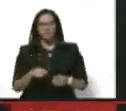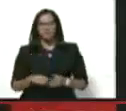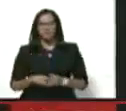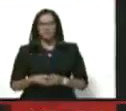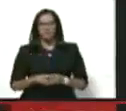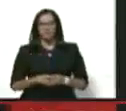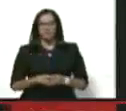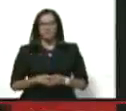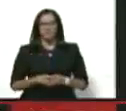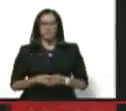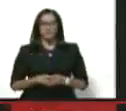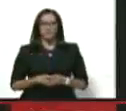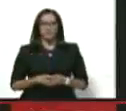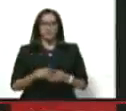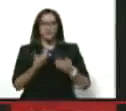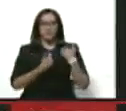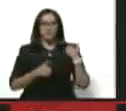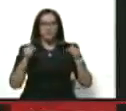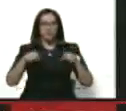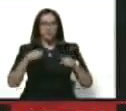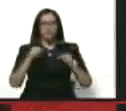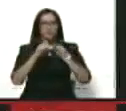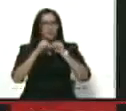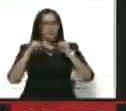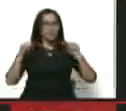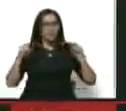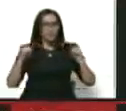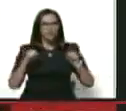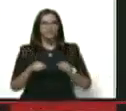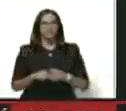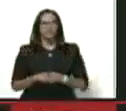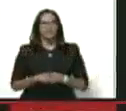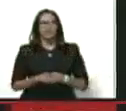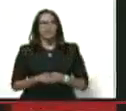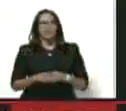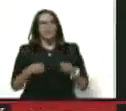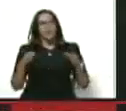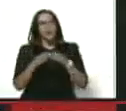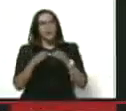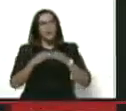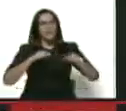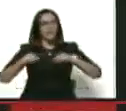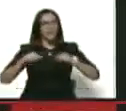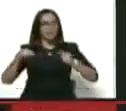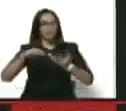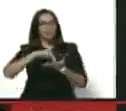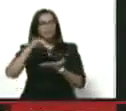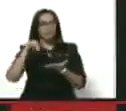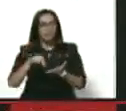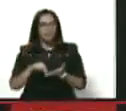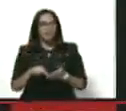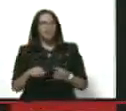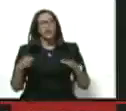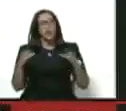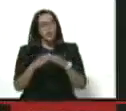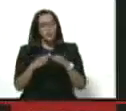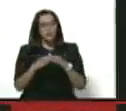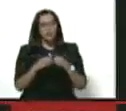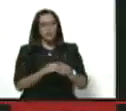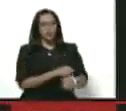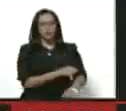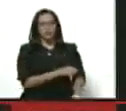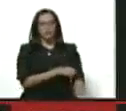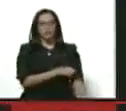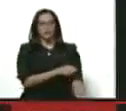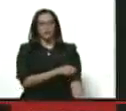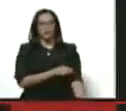hoy hicimos una rueda de prensa con los compañeros de la Dirección Nacional y con los compañeros de